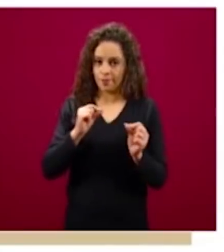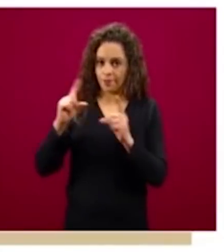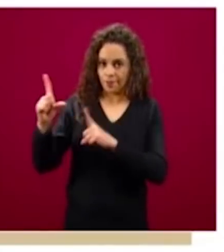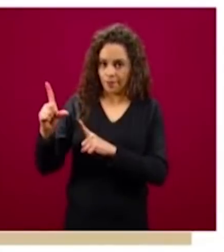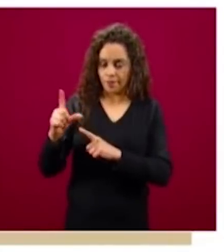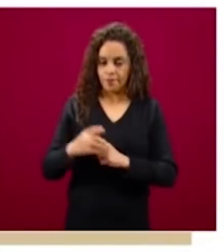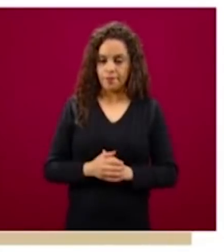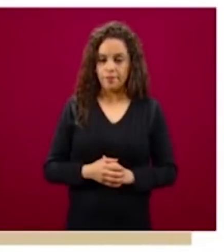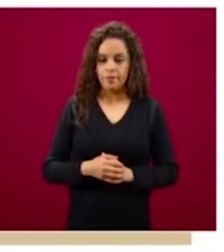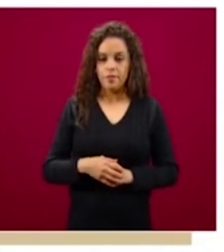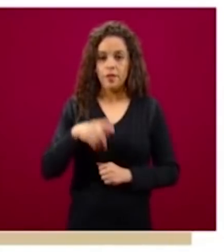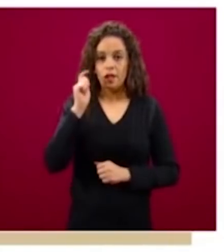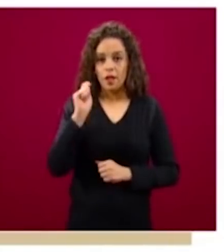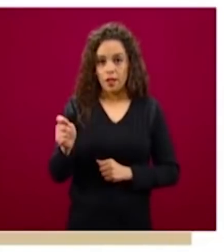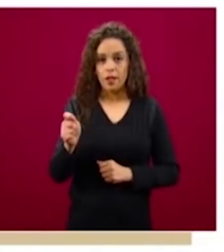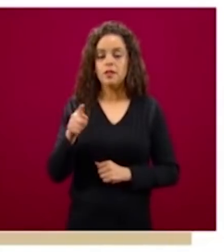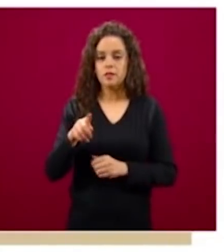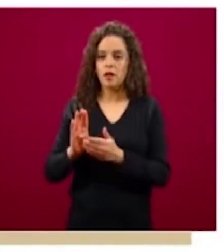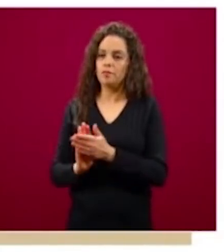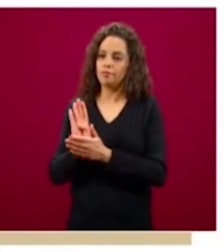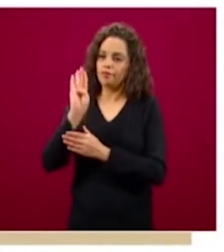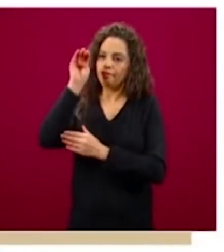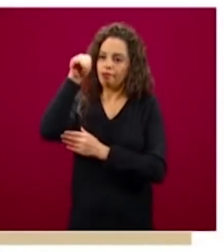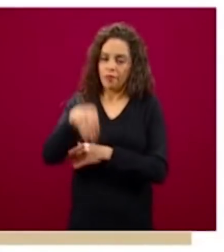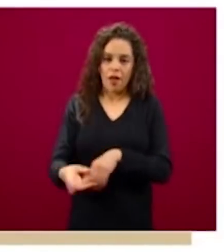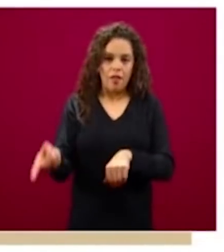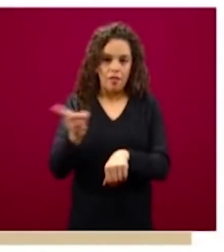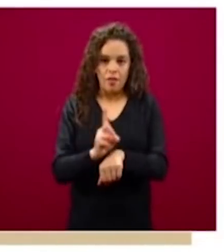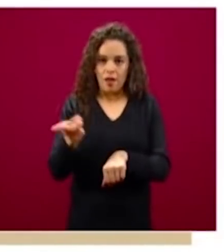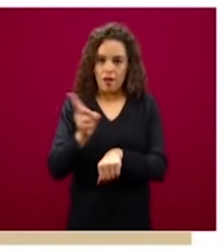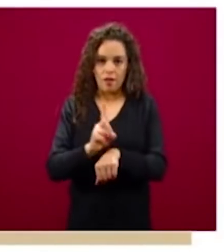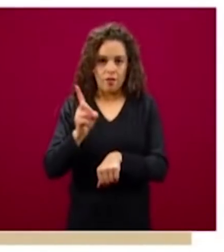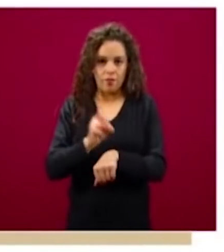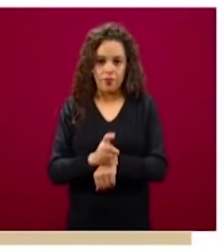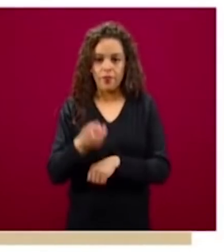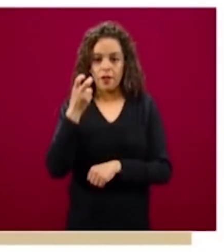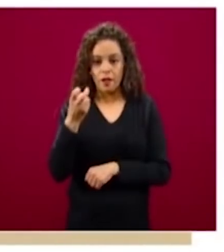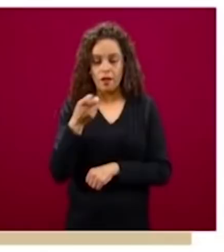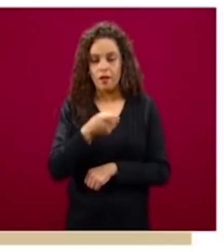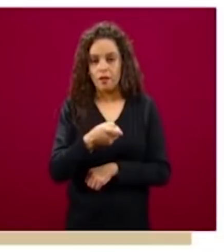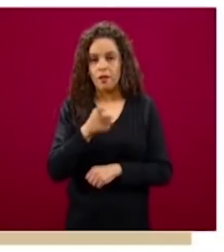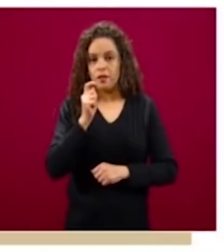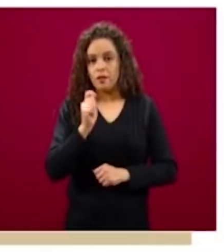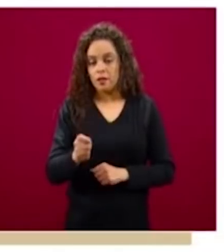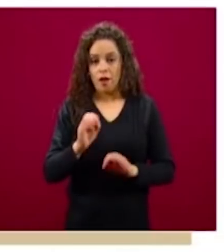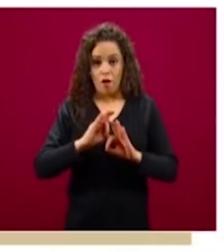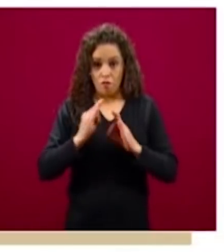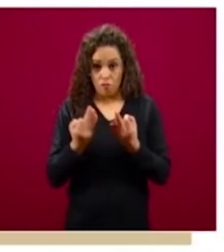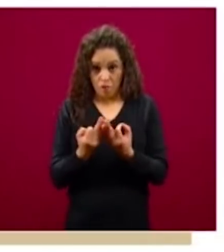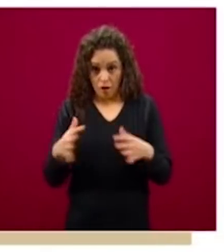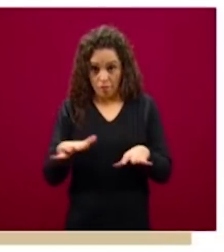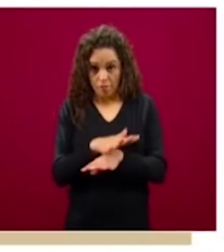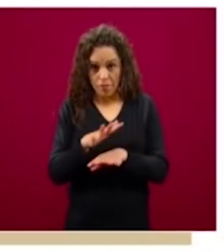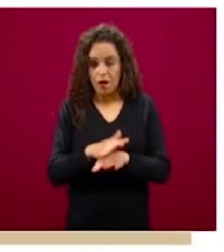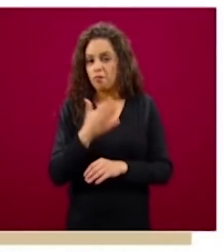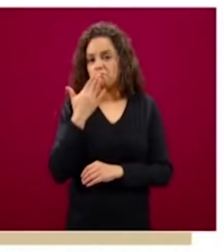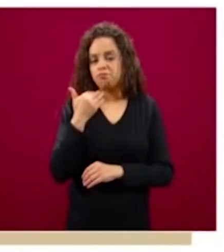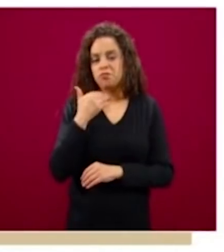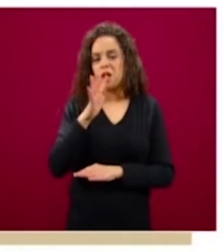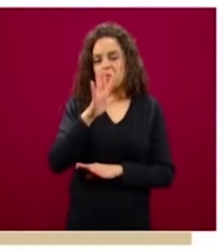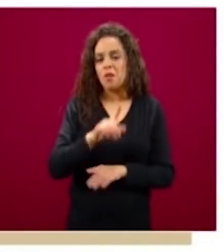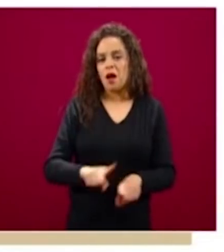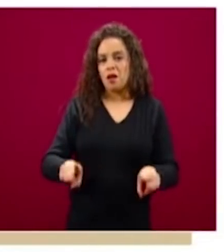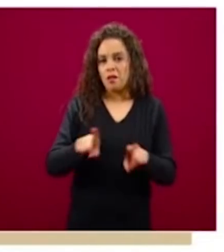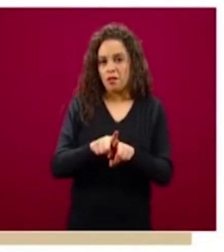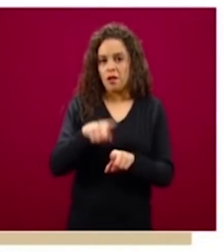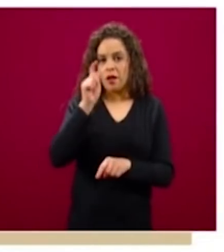es la curva epidémica diaria. Prácticamente la forma no ha variado, tanto en lo que se refiere a los